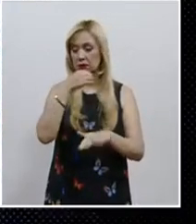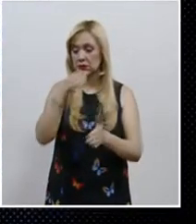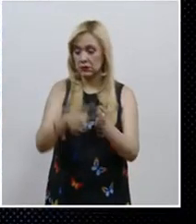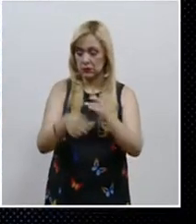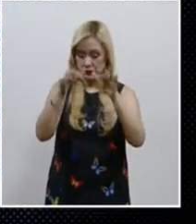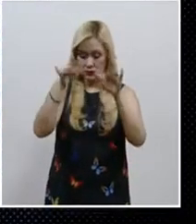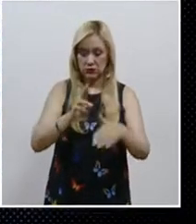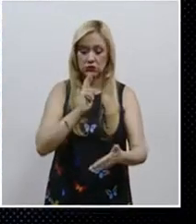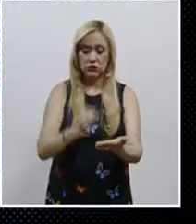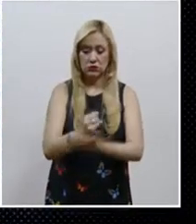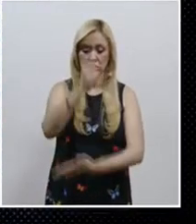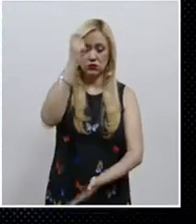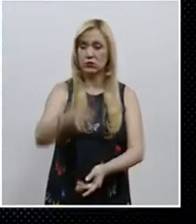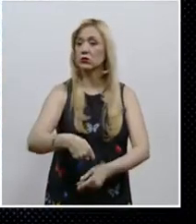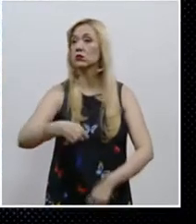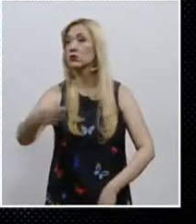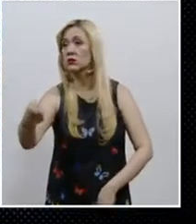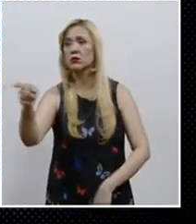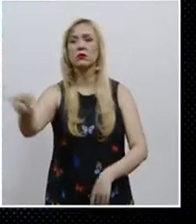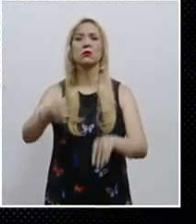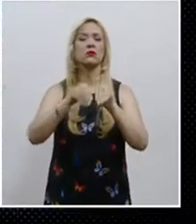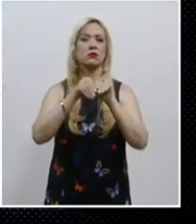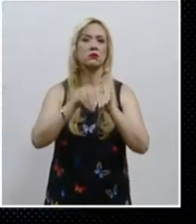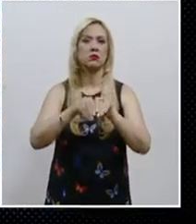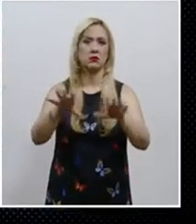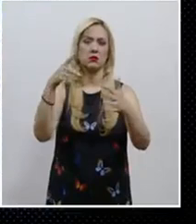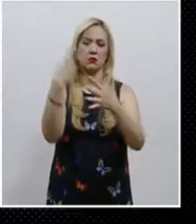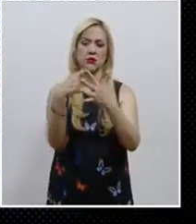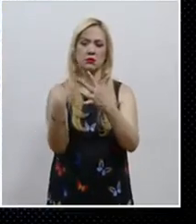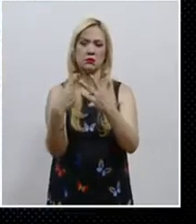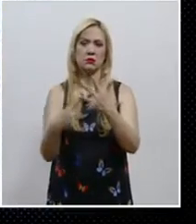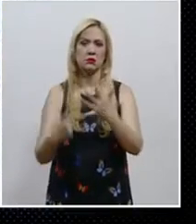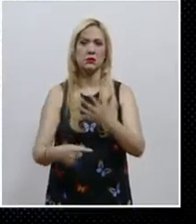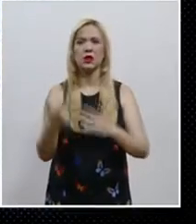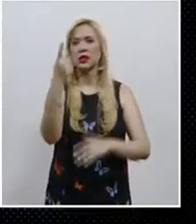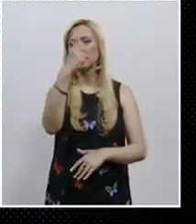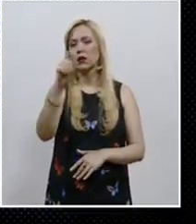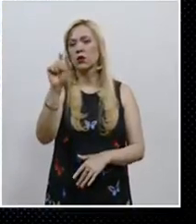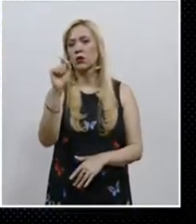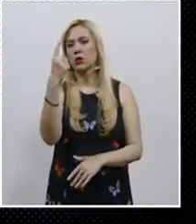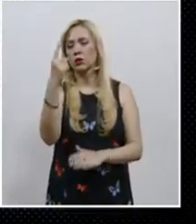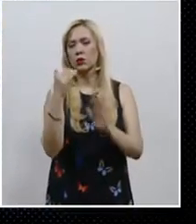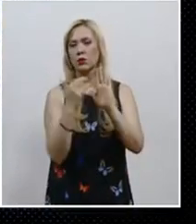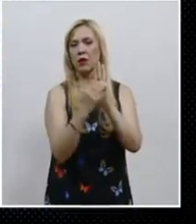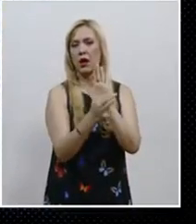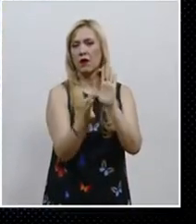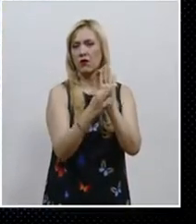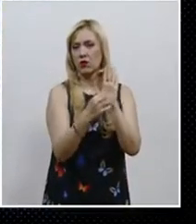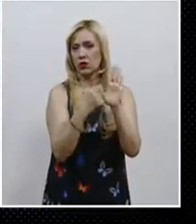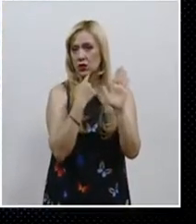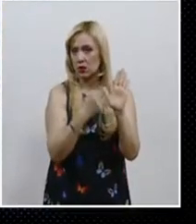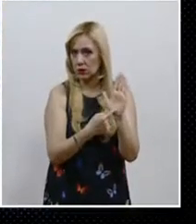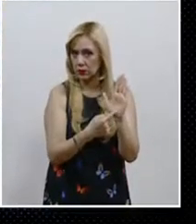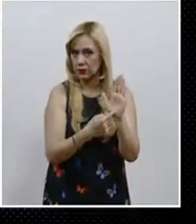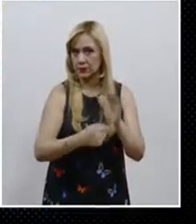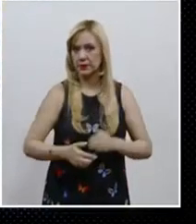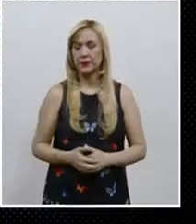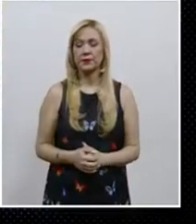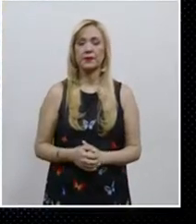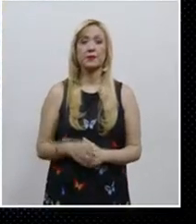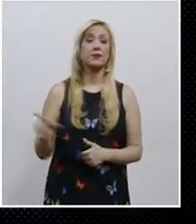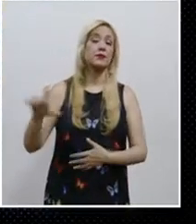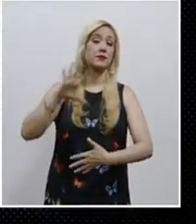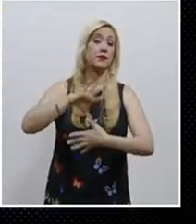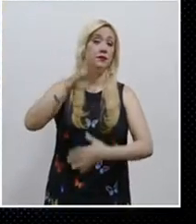esta sentencia las publicaciones indicadas en el párrafo 121 de la misma. La Corte